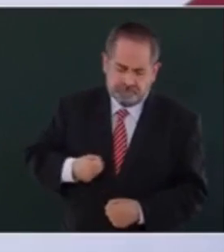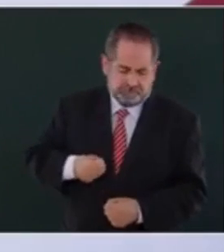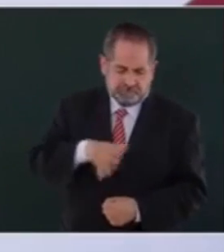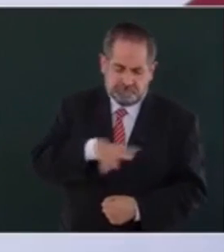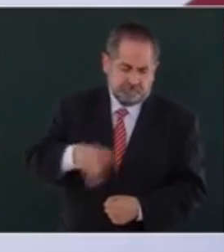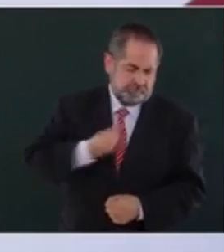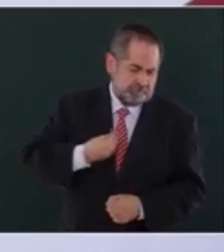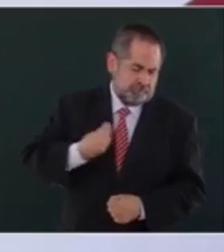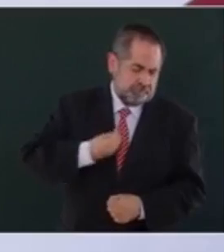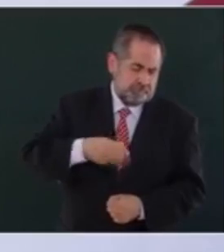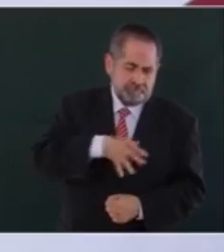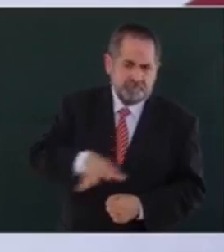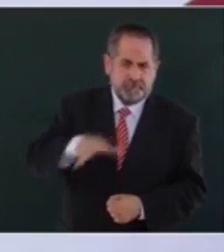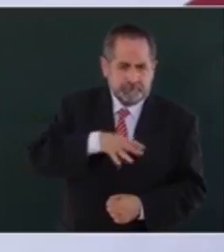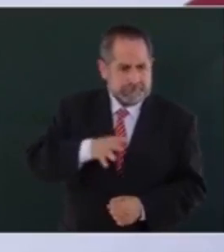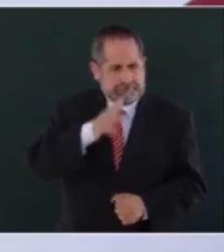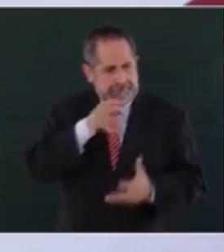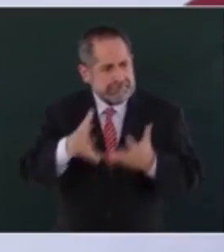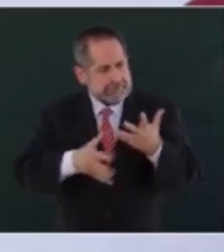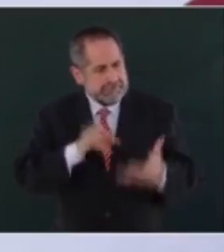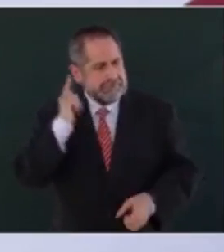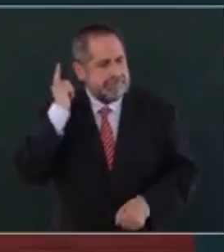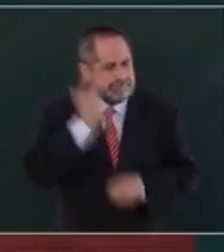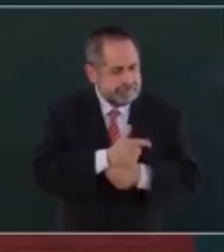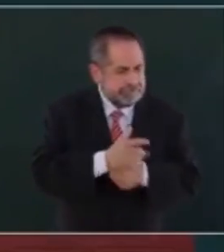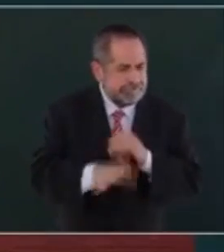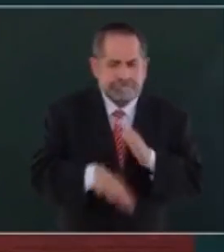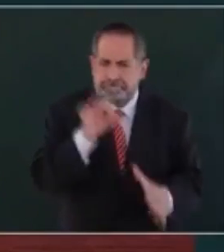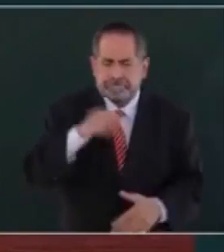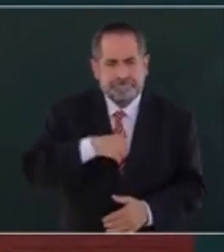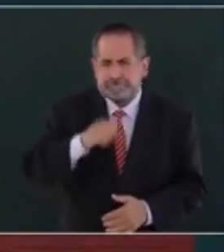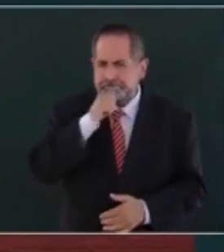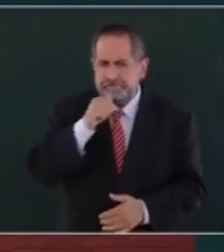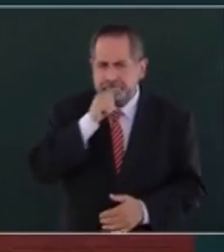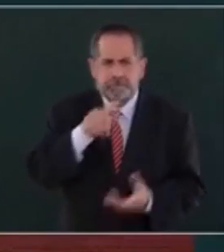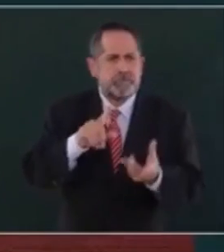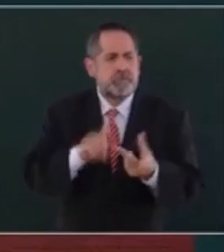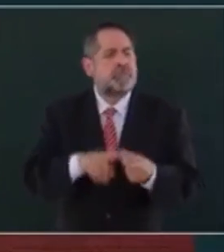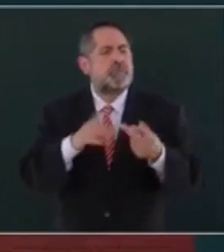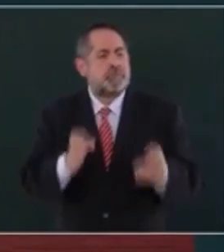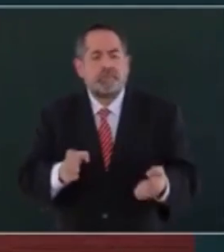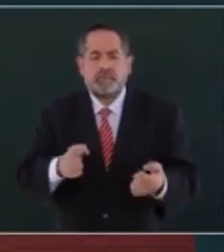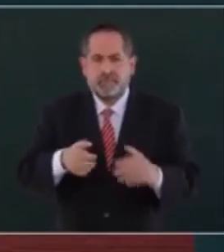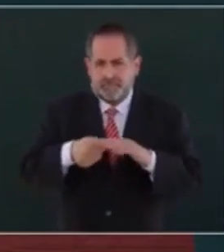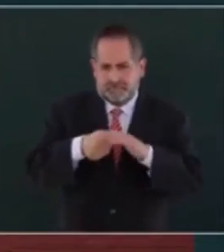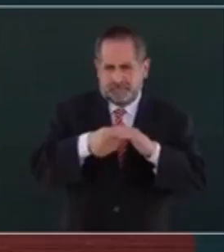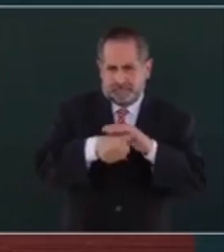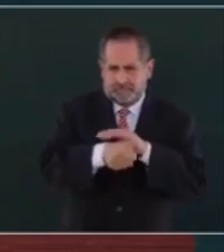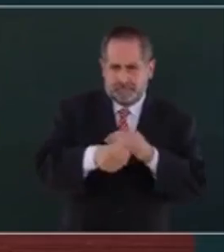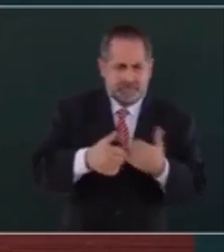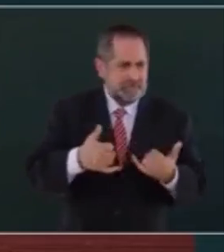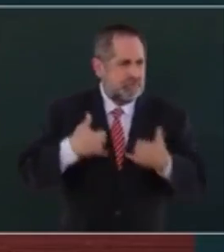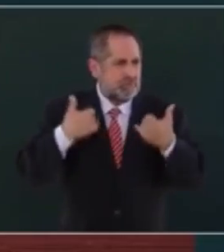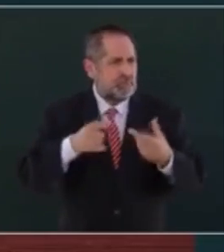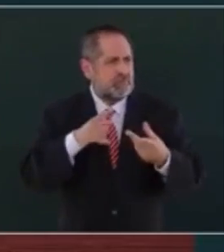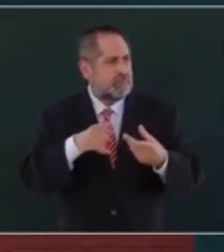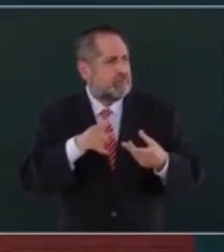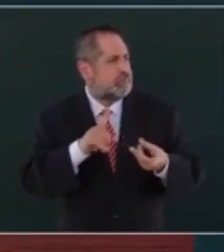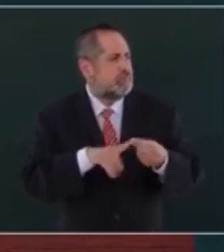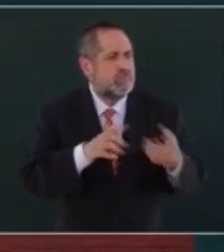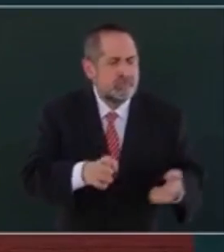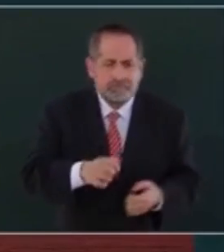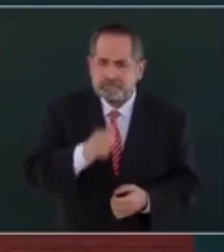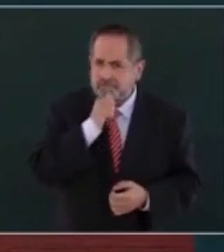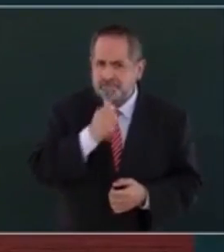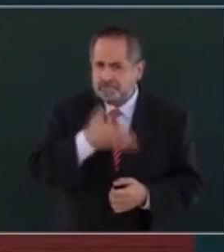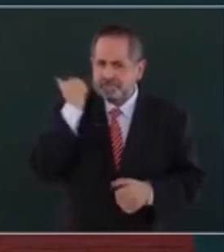todavía no sabemos a ciencia cierta dónde están los estudiantes de Ayotzinapa. Pero